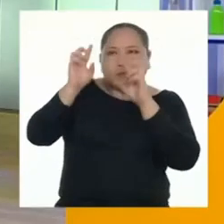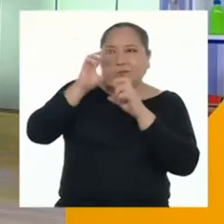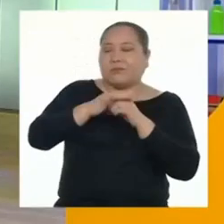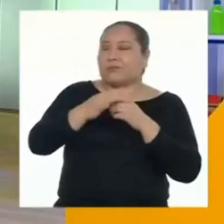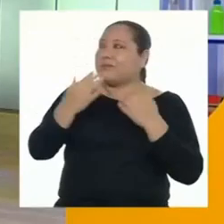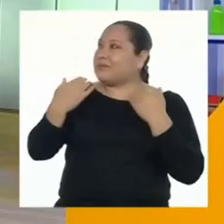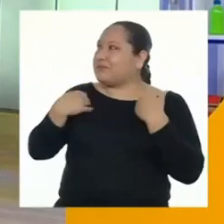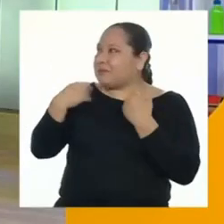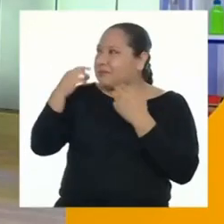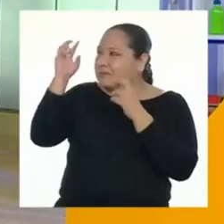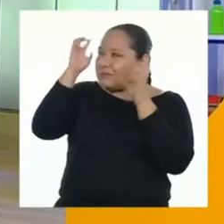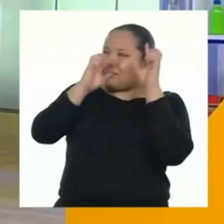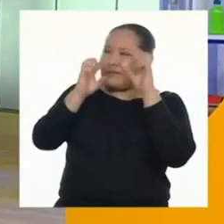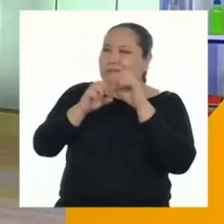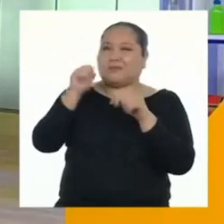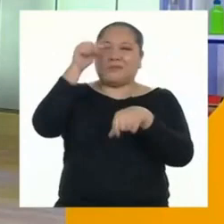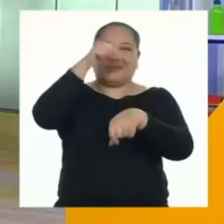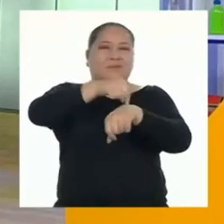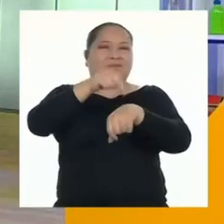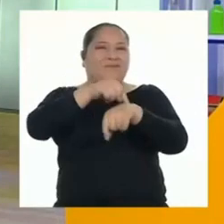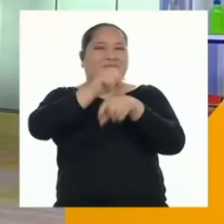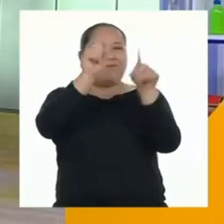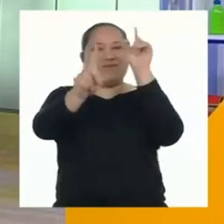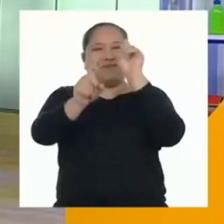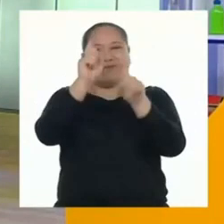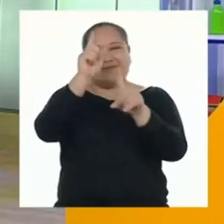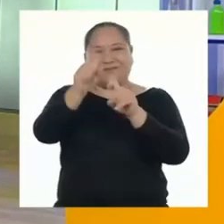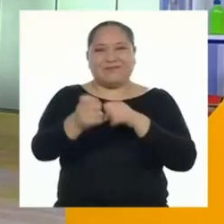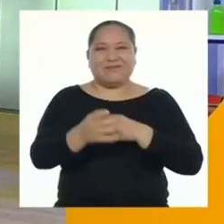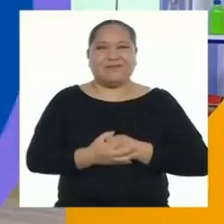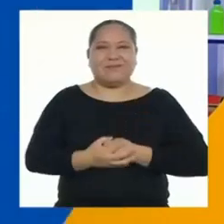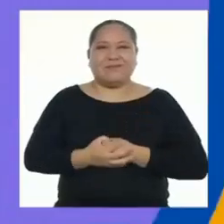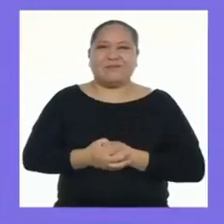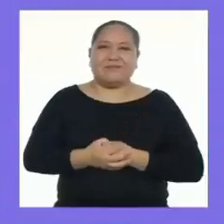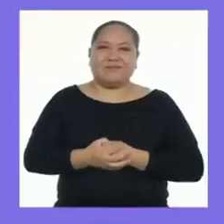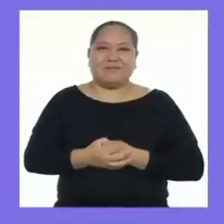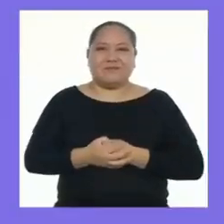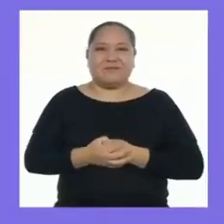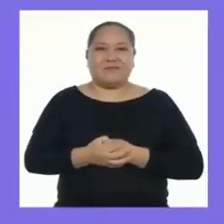si queda alguna, ronda de preguntas.